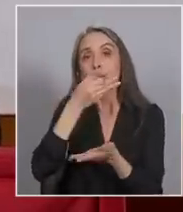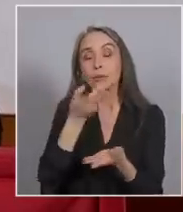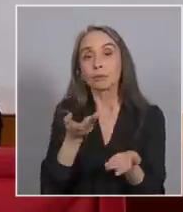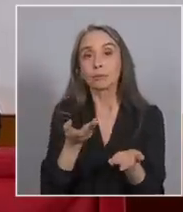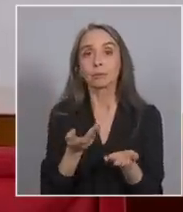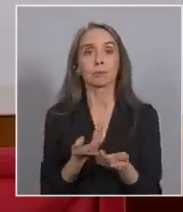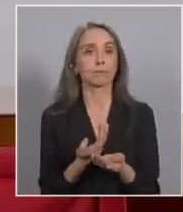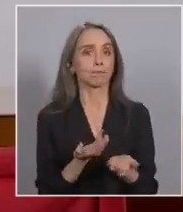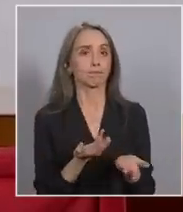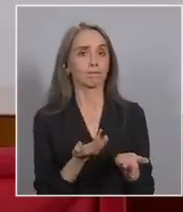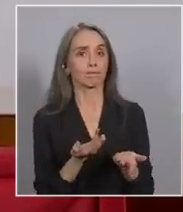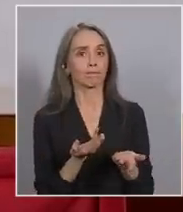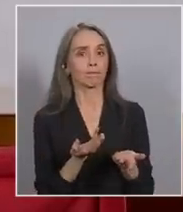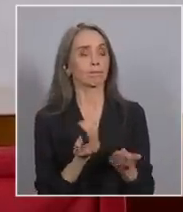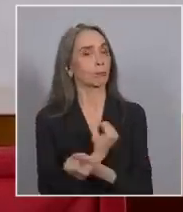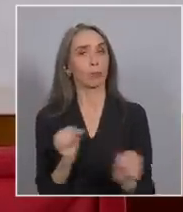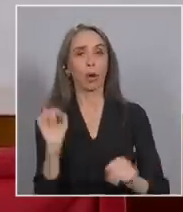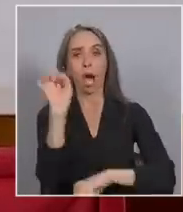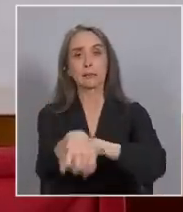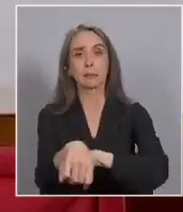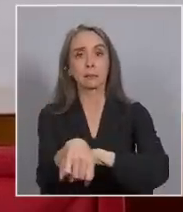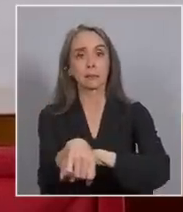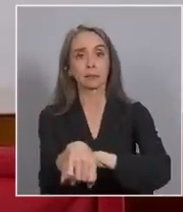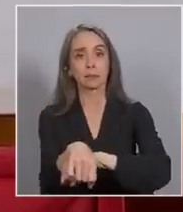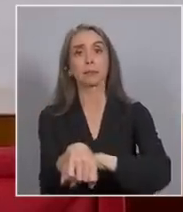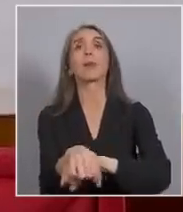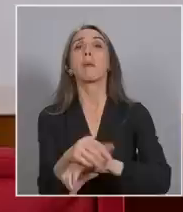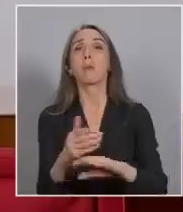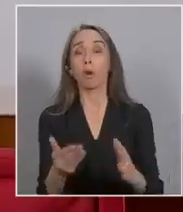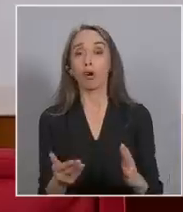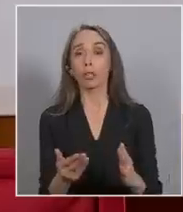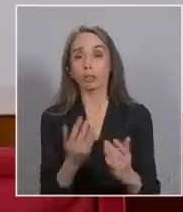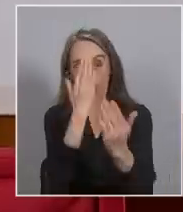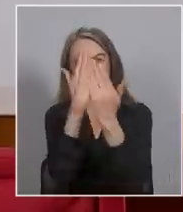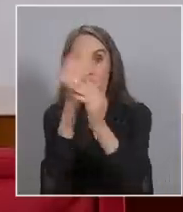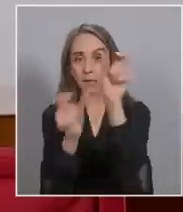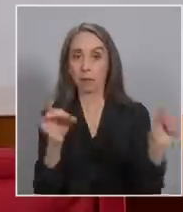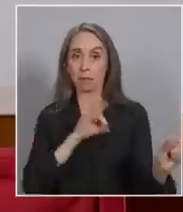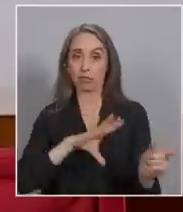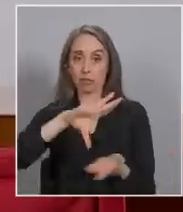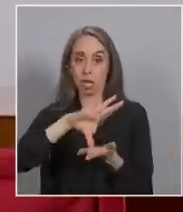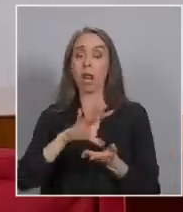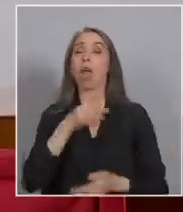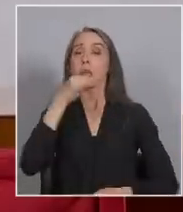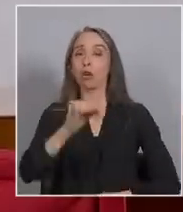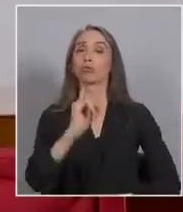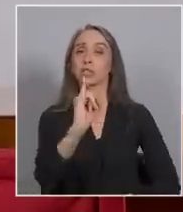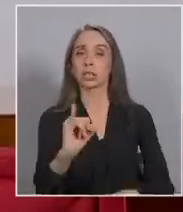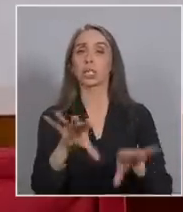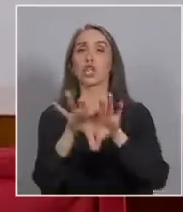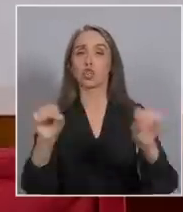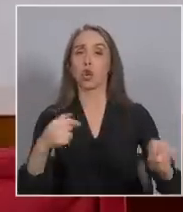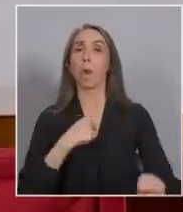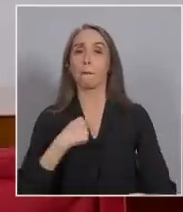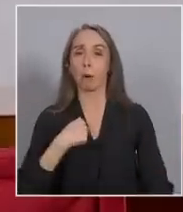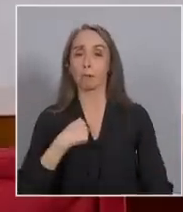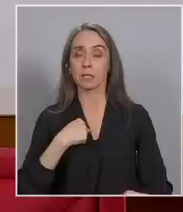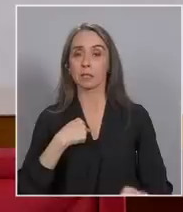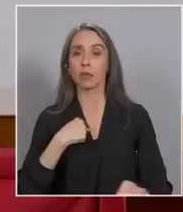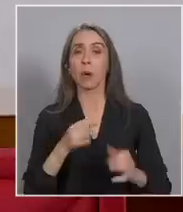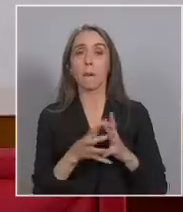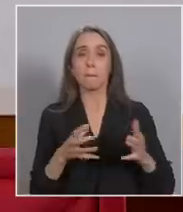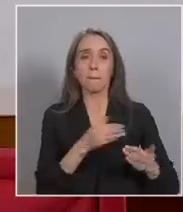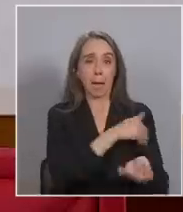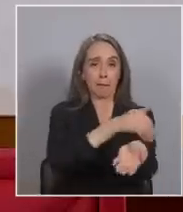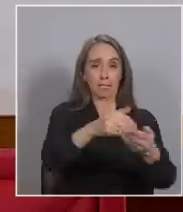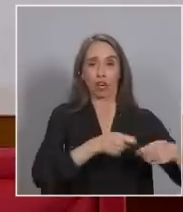No es aceptable. Por eso, ante el país reafirmo mi compromiso para materializar la mayor